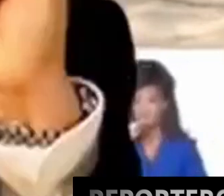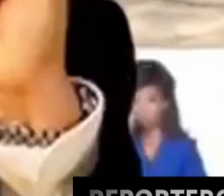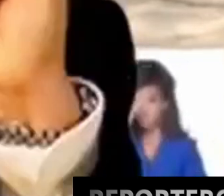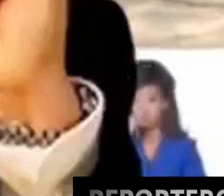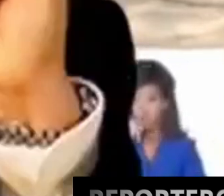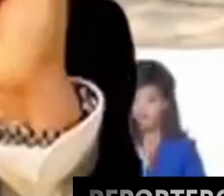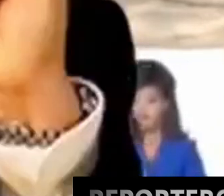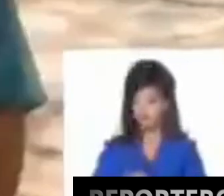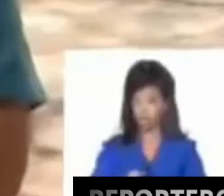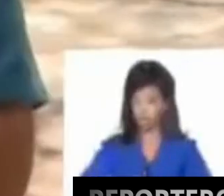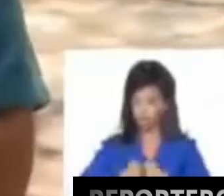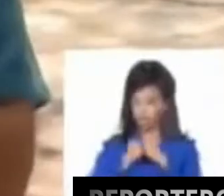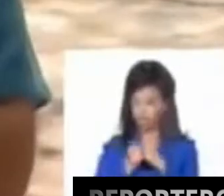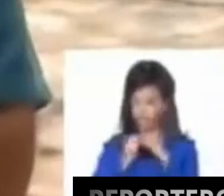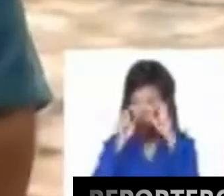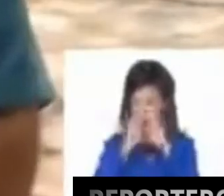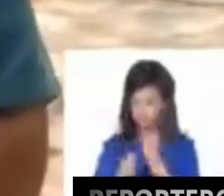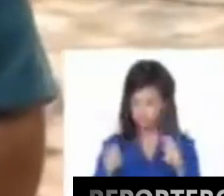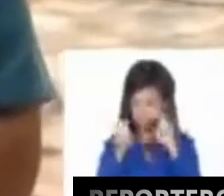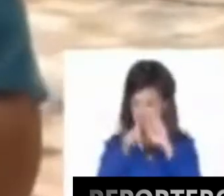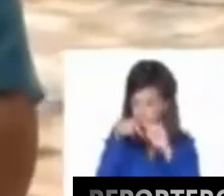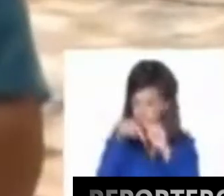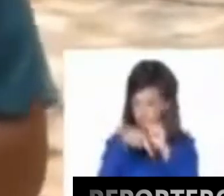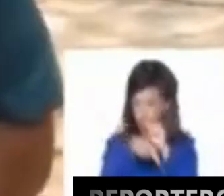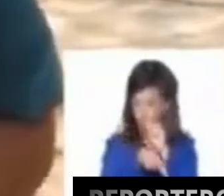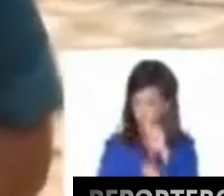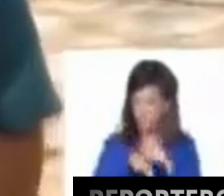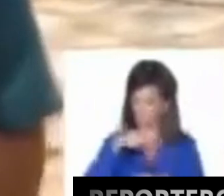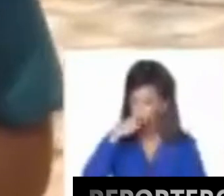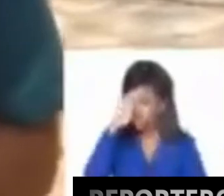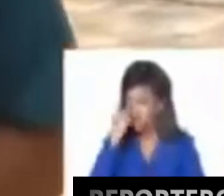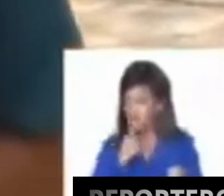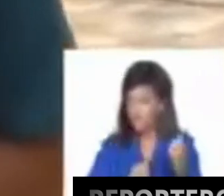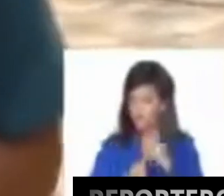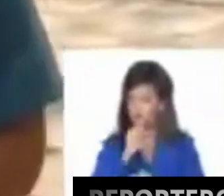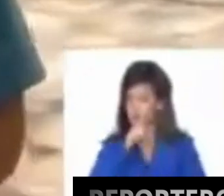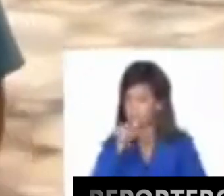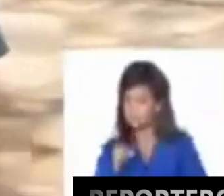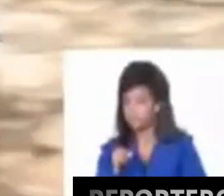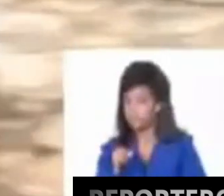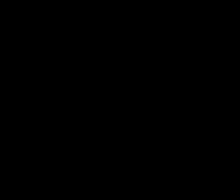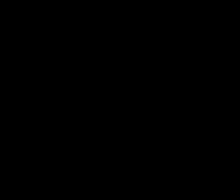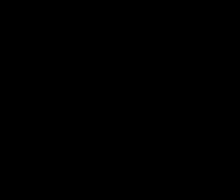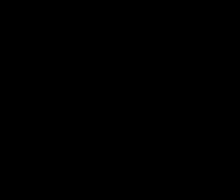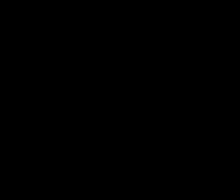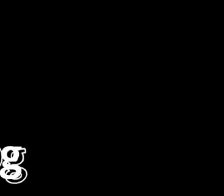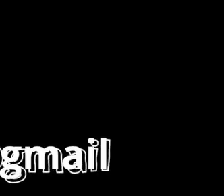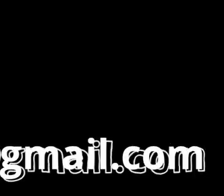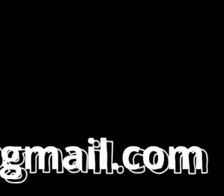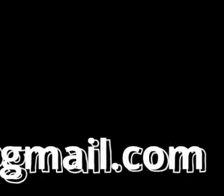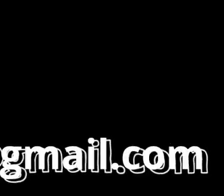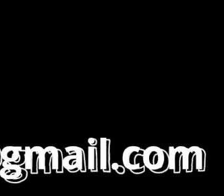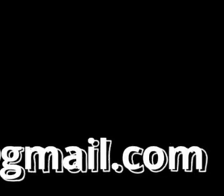manera enérgica contra quien desde el territorio nacional participe de cualquier forma en actos de esta naturaleza.